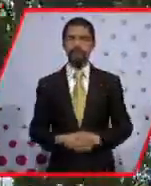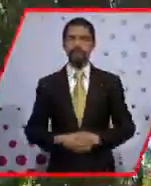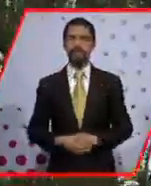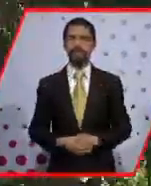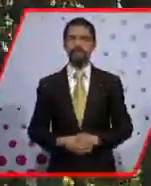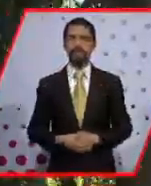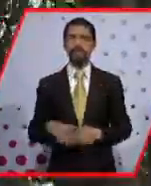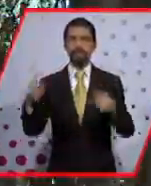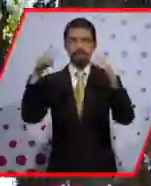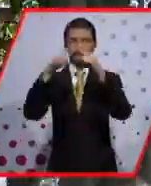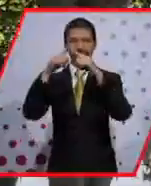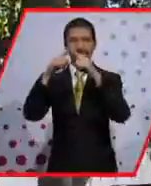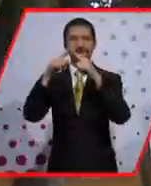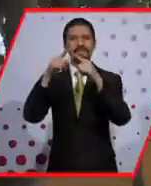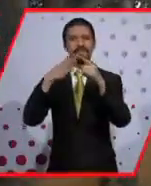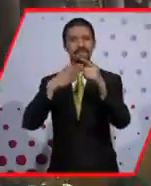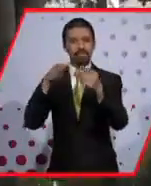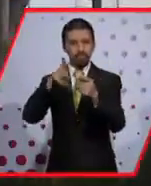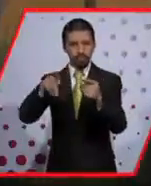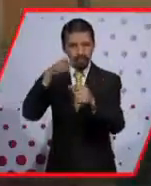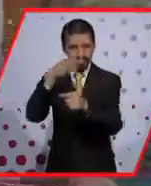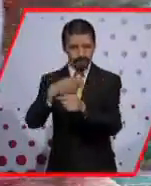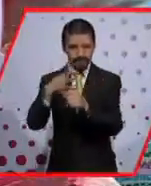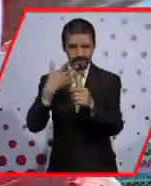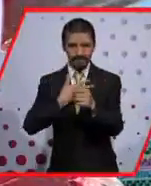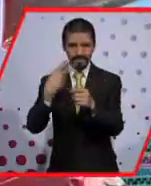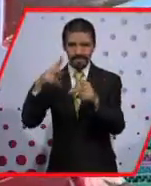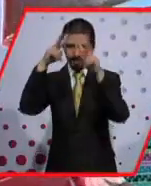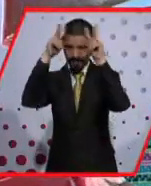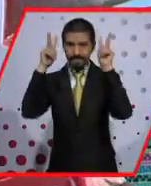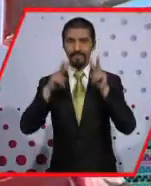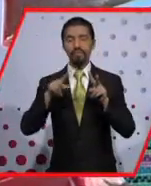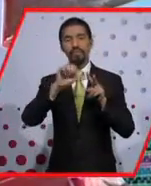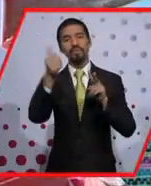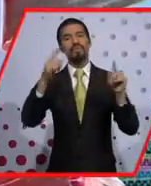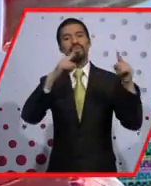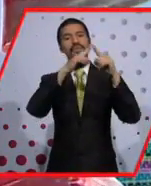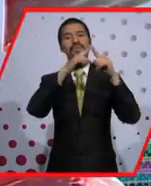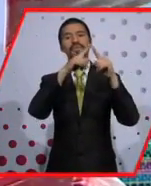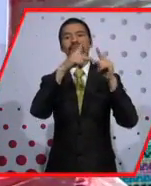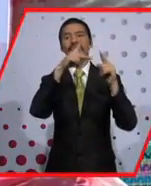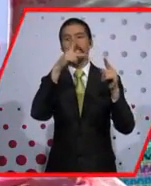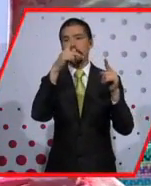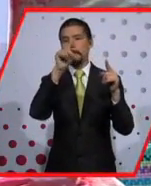el santuario de nuestra Virgen del Pueblito, tenemos nuestra otra iglesia, que es la parroquia,